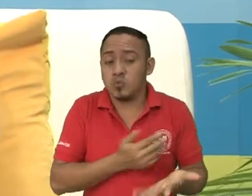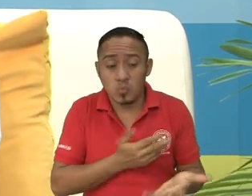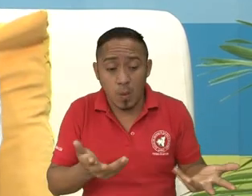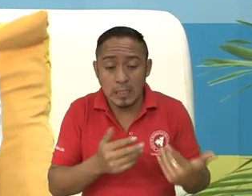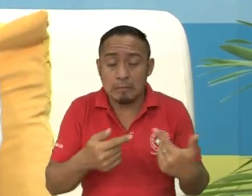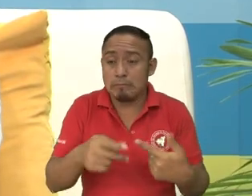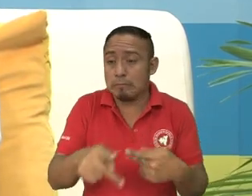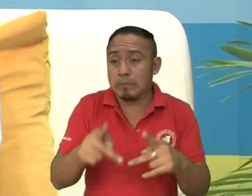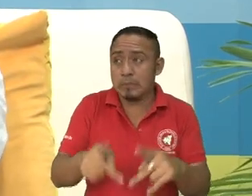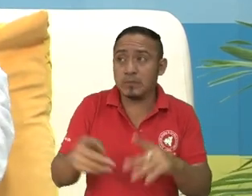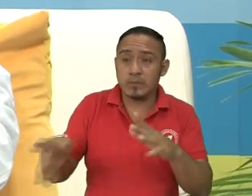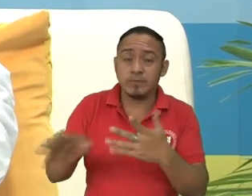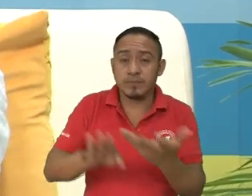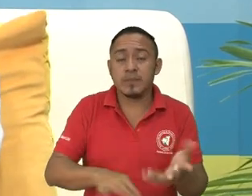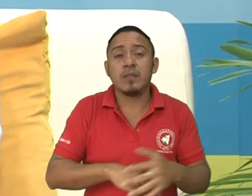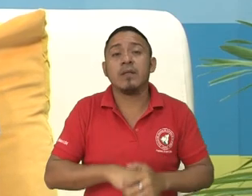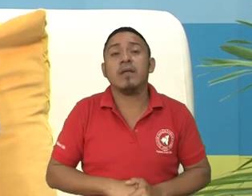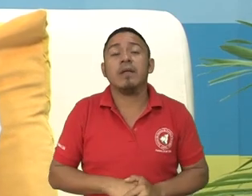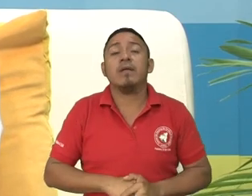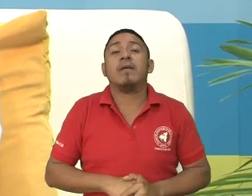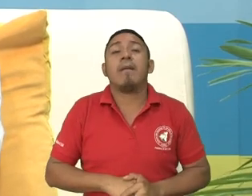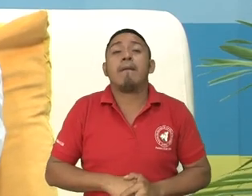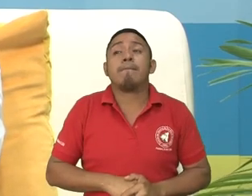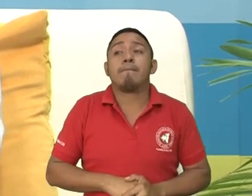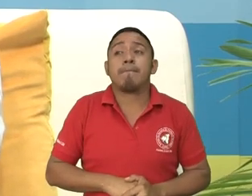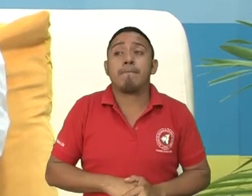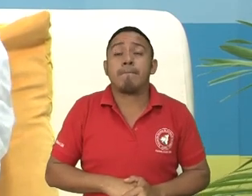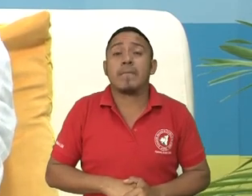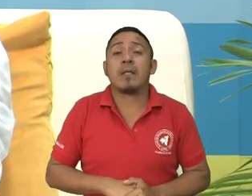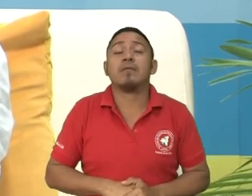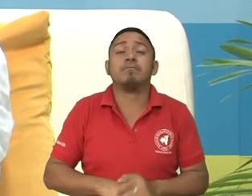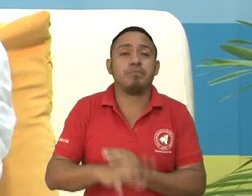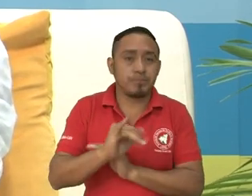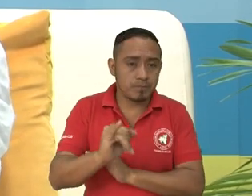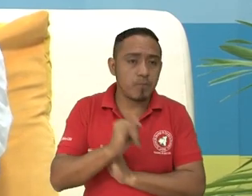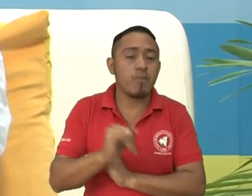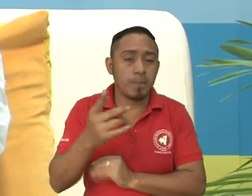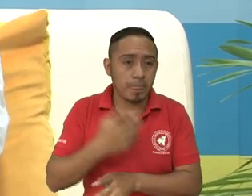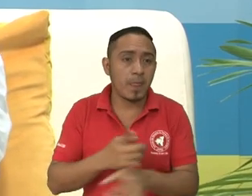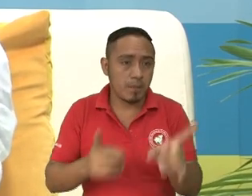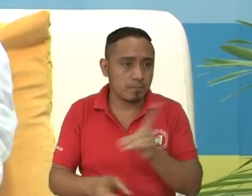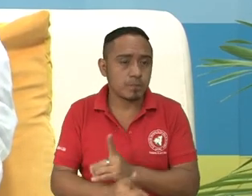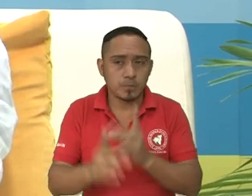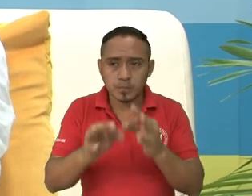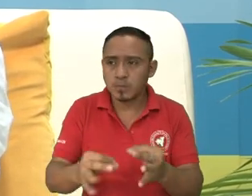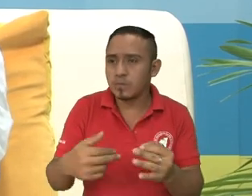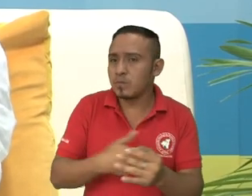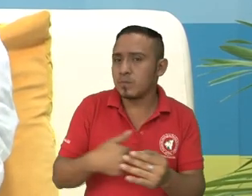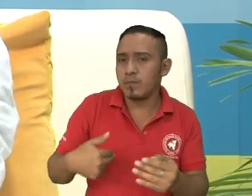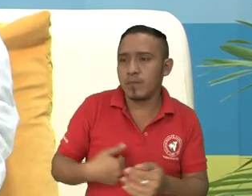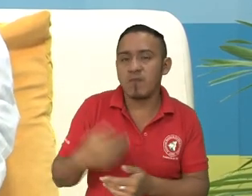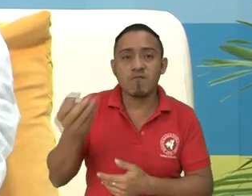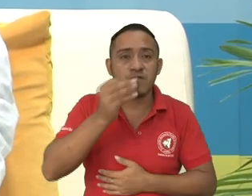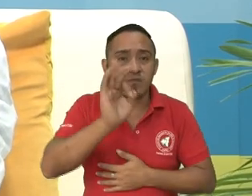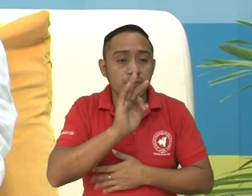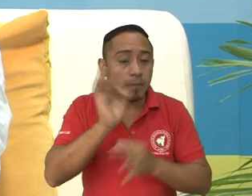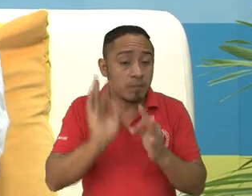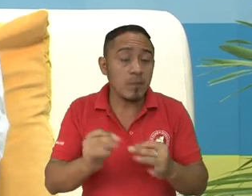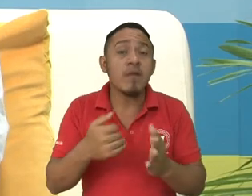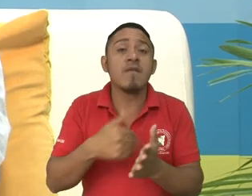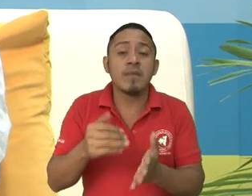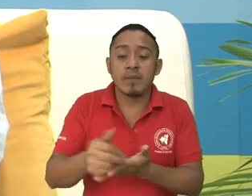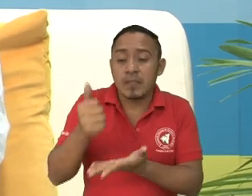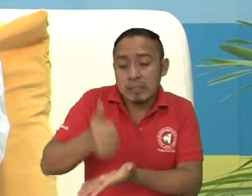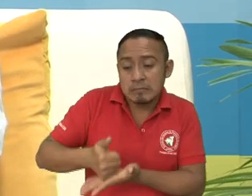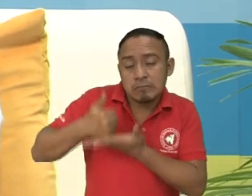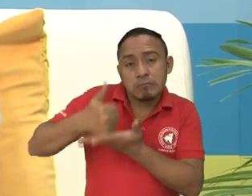nos va a morir el familiar. Entonces, sí, hay que tener eso en cuenta, ¿verdad? Cómo hacerlo de la mejor manera para salvar